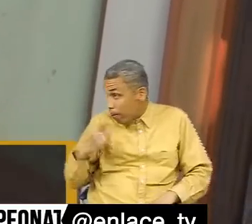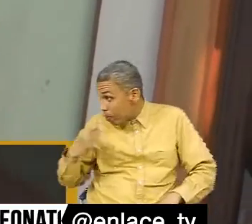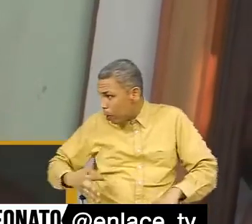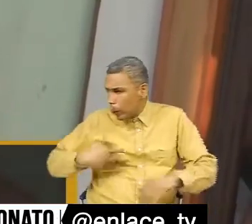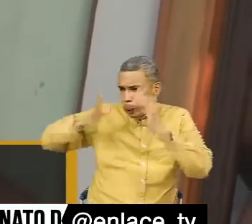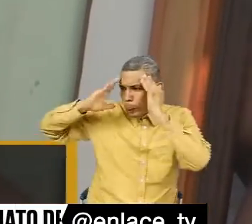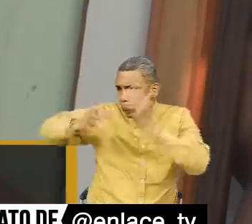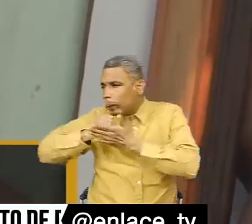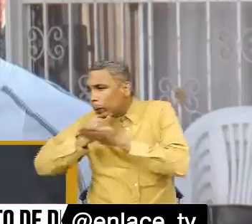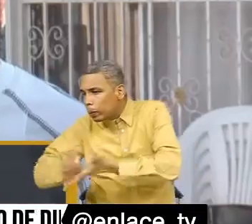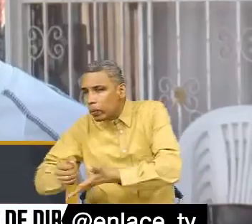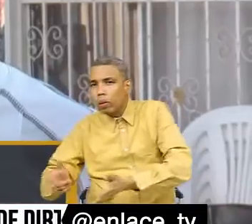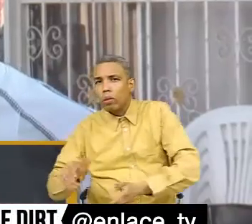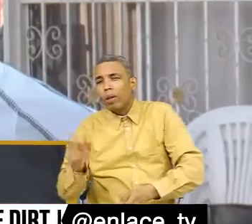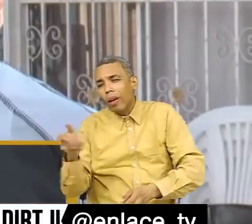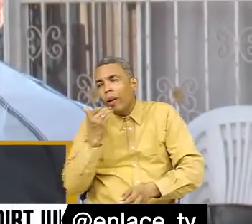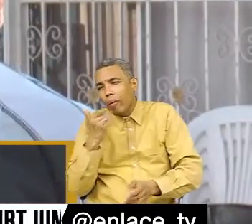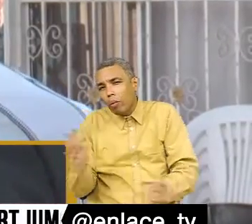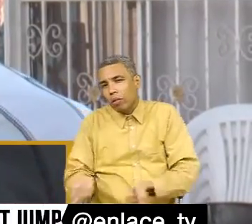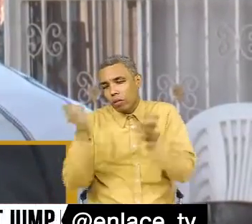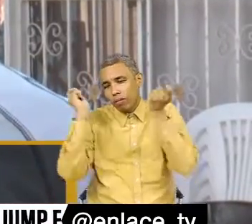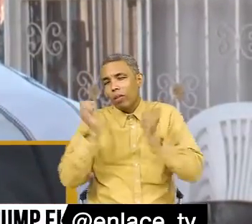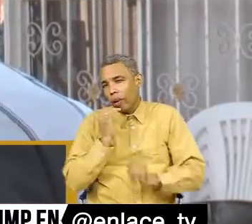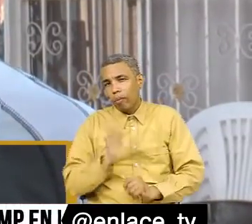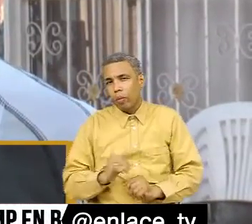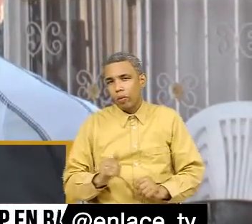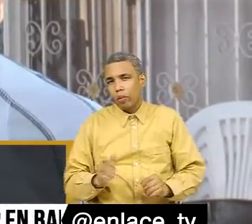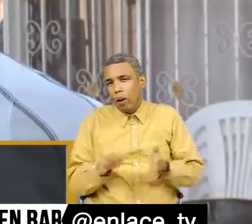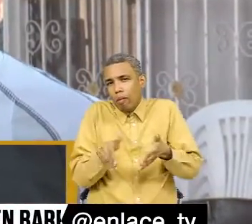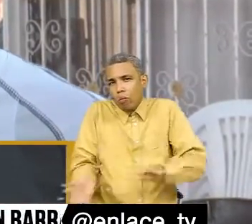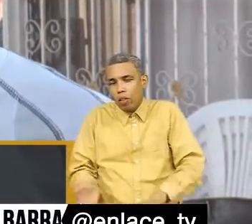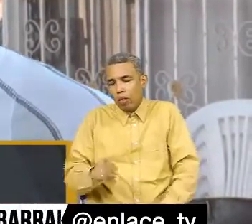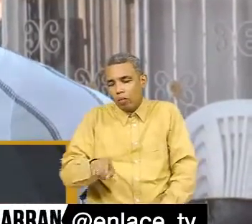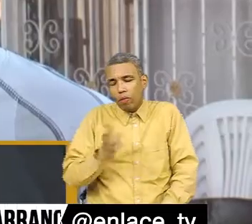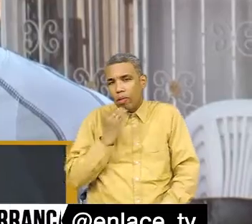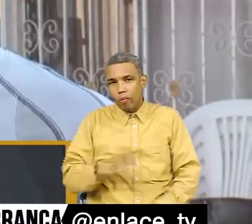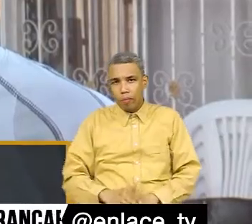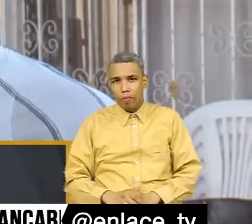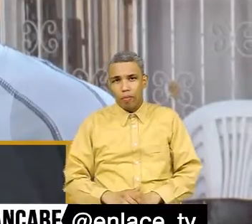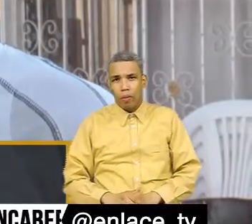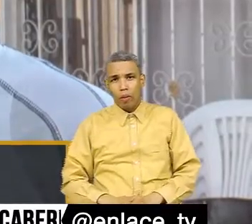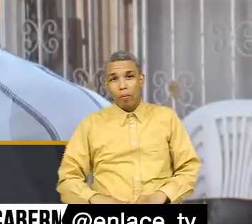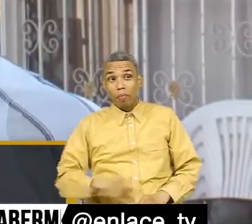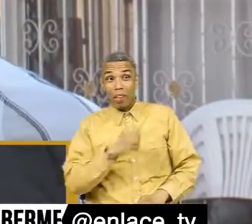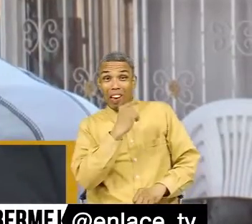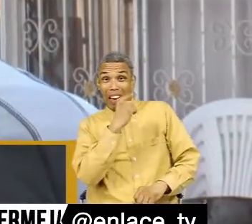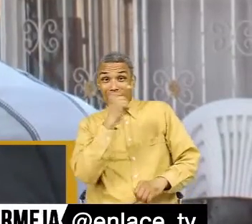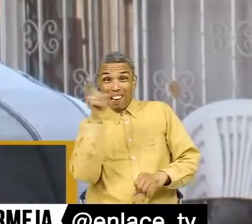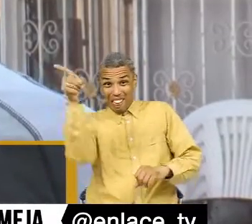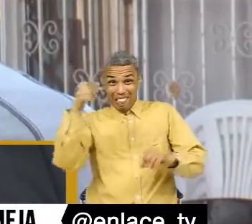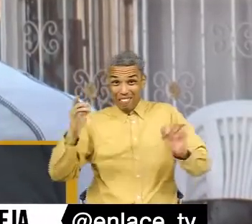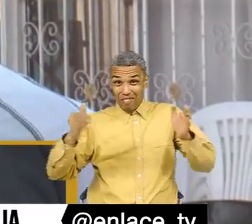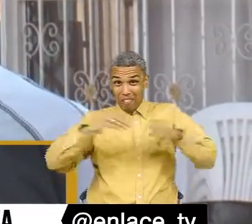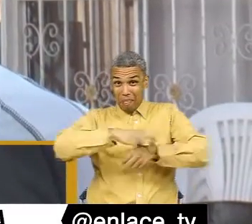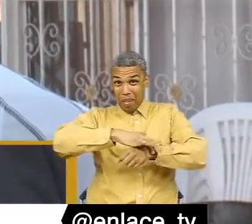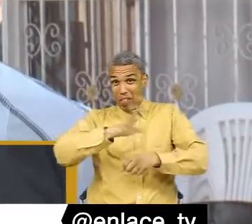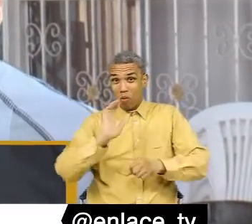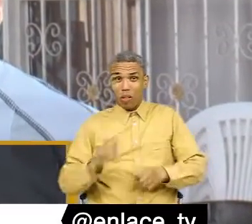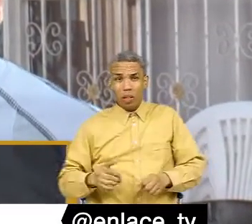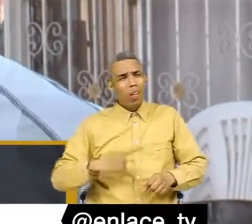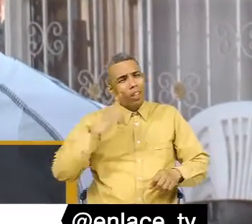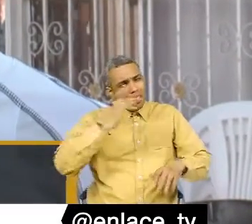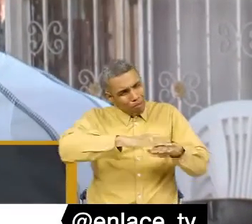se reían, los médicos pasaban, eso se llenaba, esa sala, ese cuarto de ella se llenaba, pero no hacían absolutamente nada. Eso,